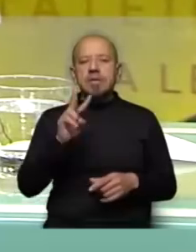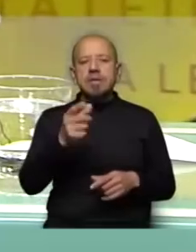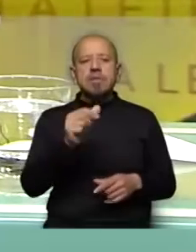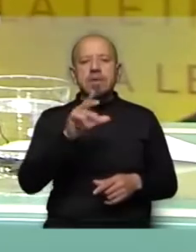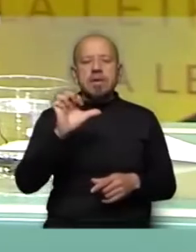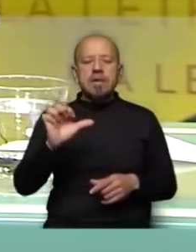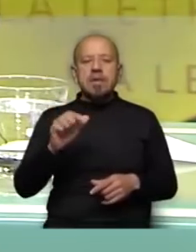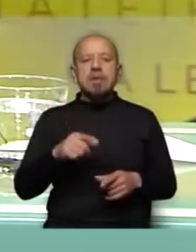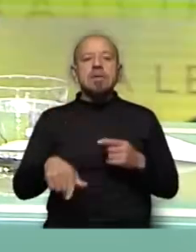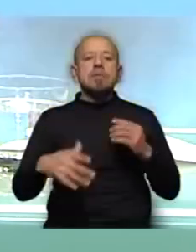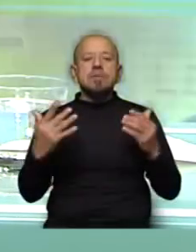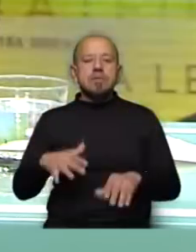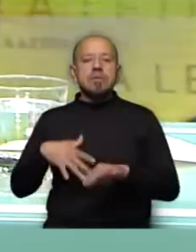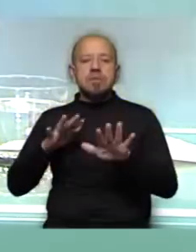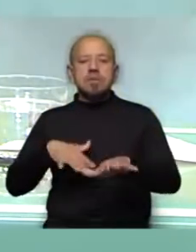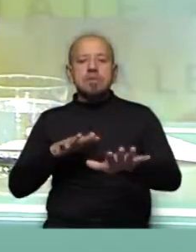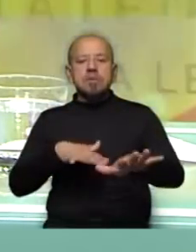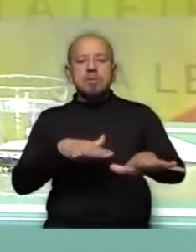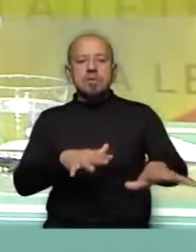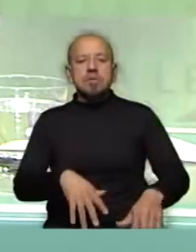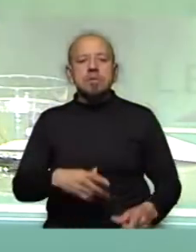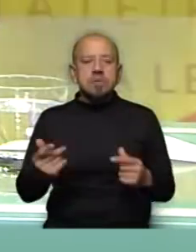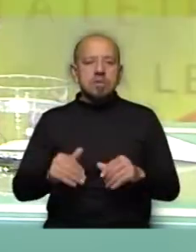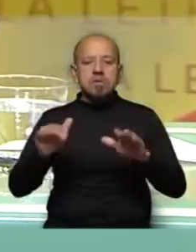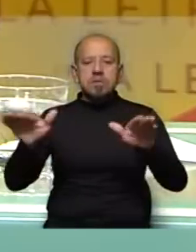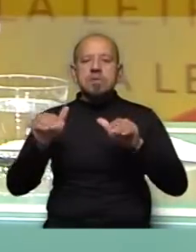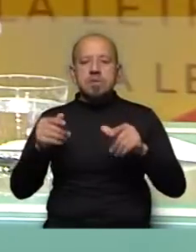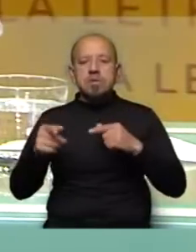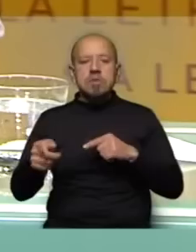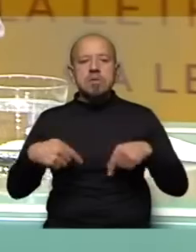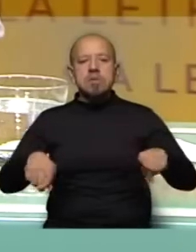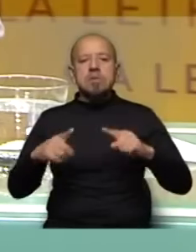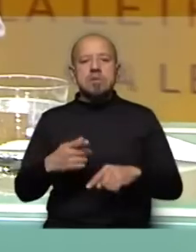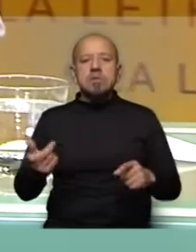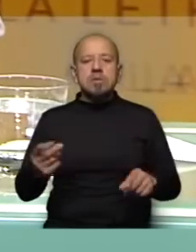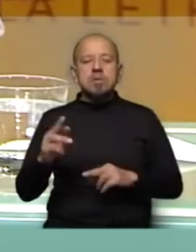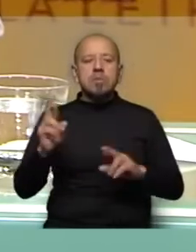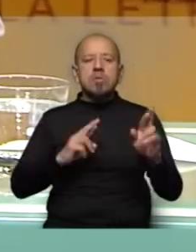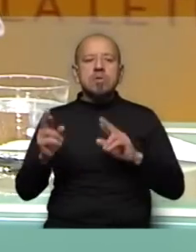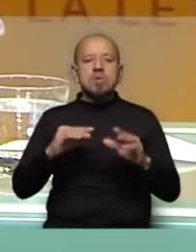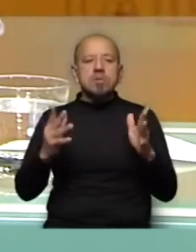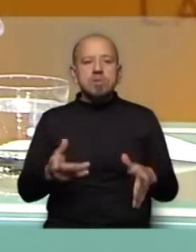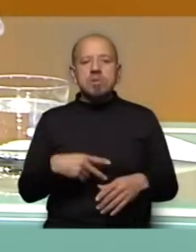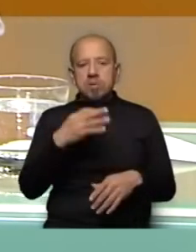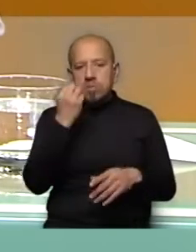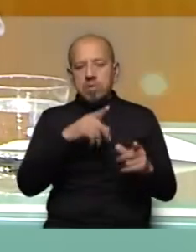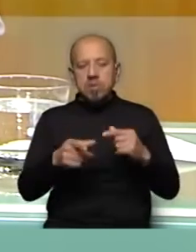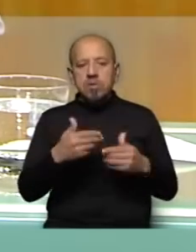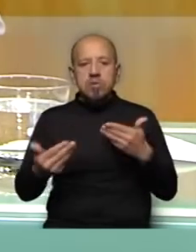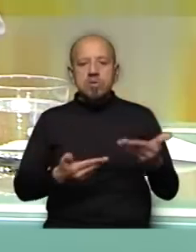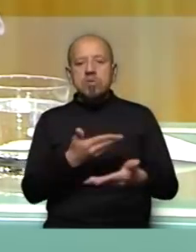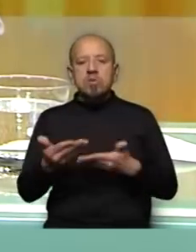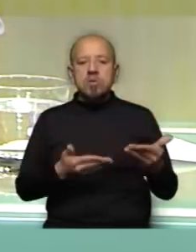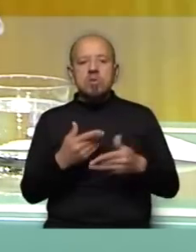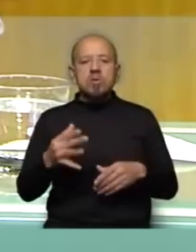realizarán una marcha vamos que varias organizaciones están convocando a una marcha reclamando respuestas para una mejor convivencia por